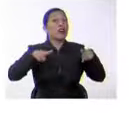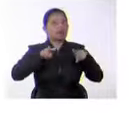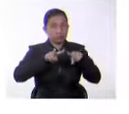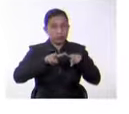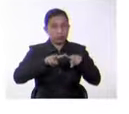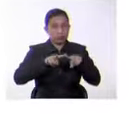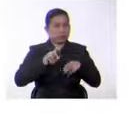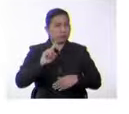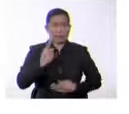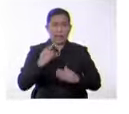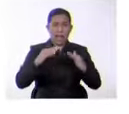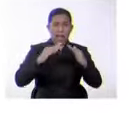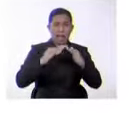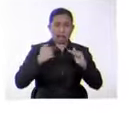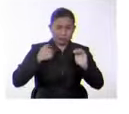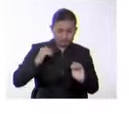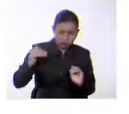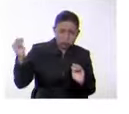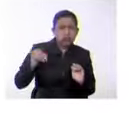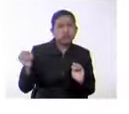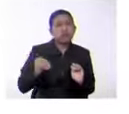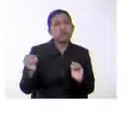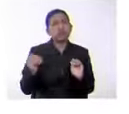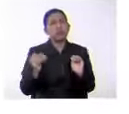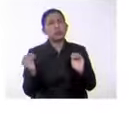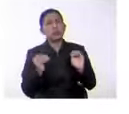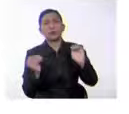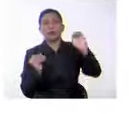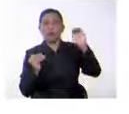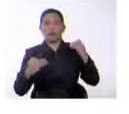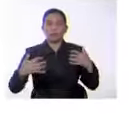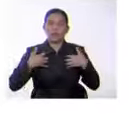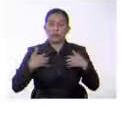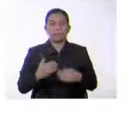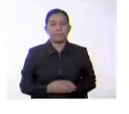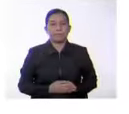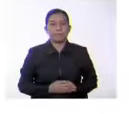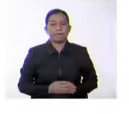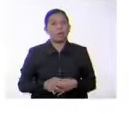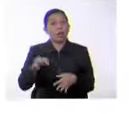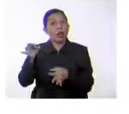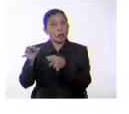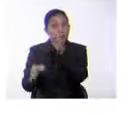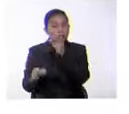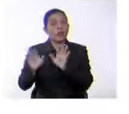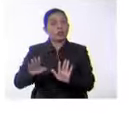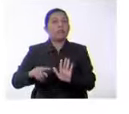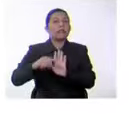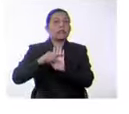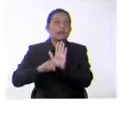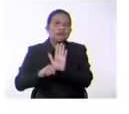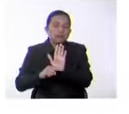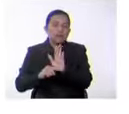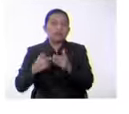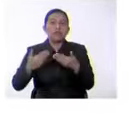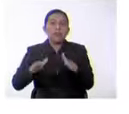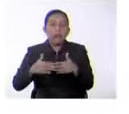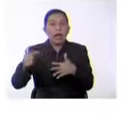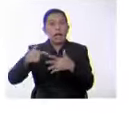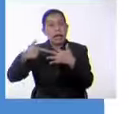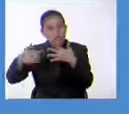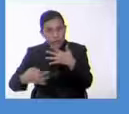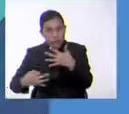desde casa, en el cual hacen una construcción de nuestra vida, y lo jurídico son esas leyes que rigen también nuestro actuar. ¿Cómo